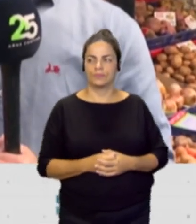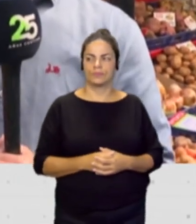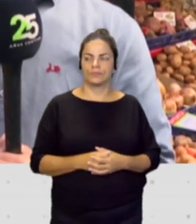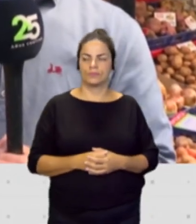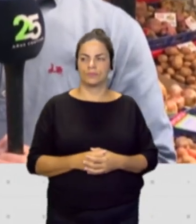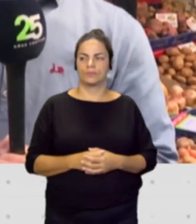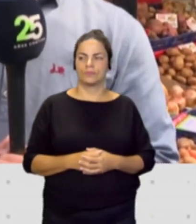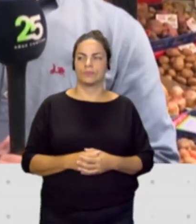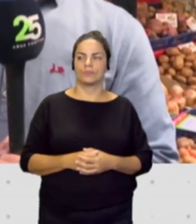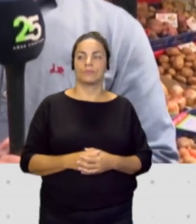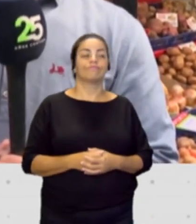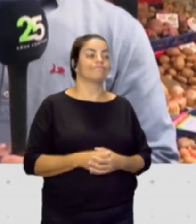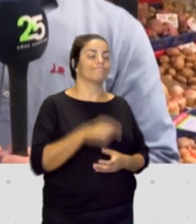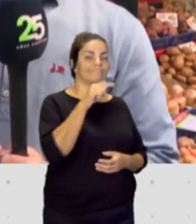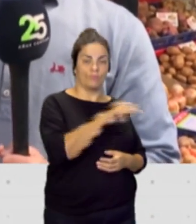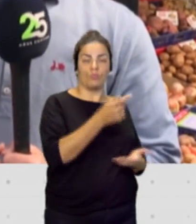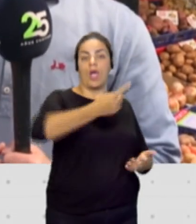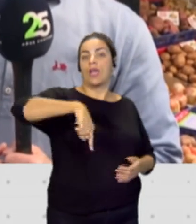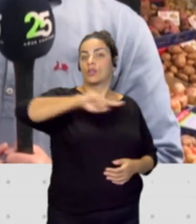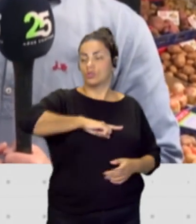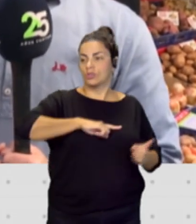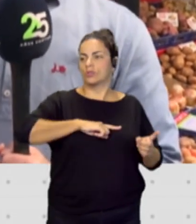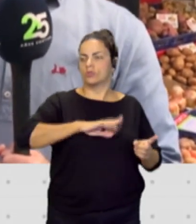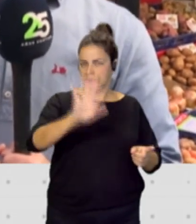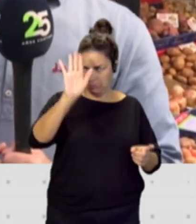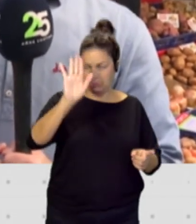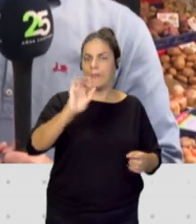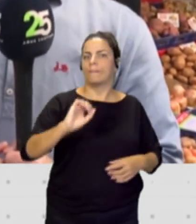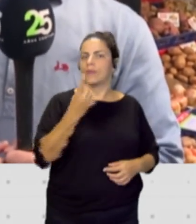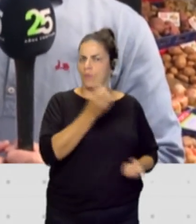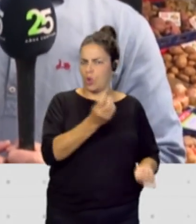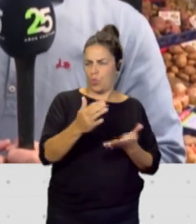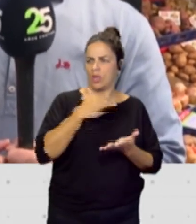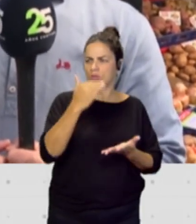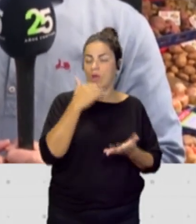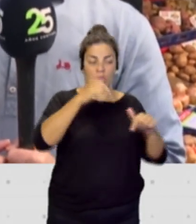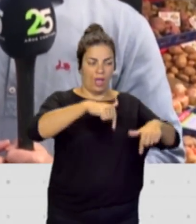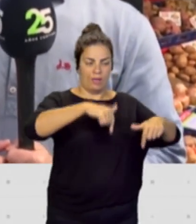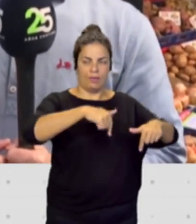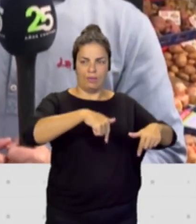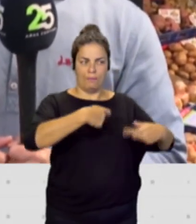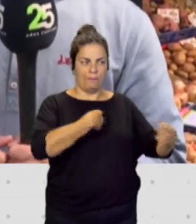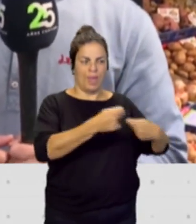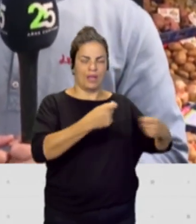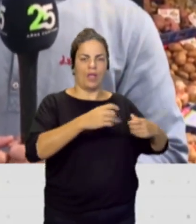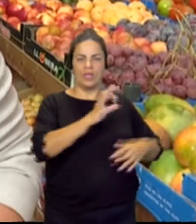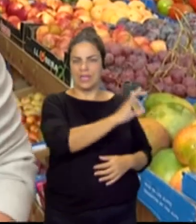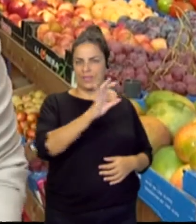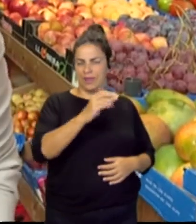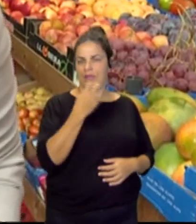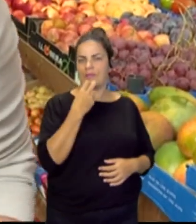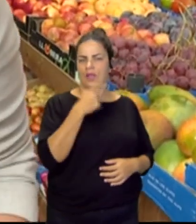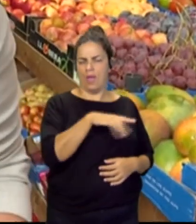España Pues nosotros tenemos eso sí antes Te voy a contar algo que hay aquí en este mercado de San Sebastián de la